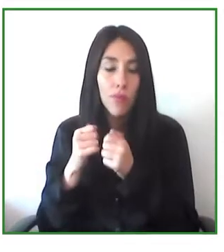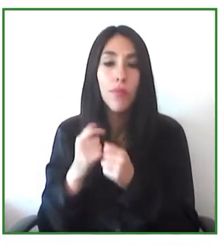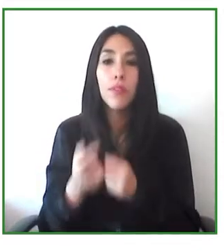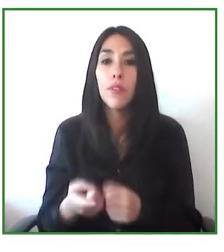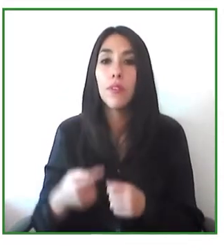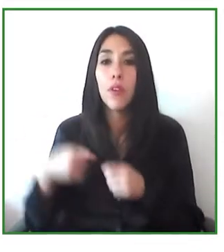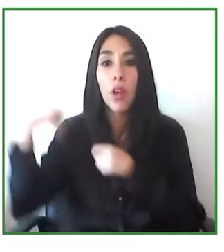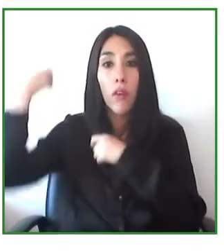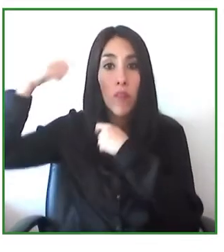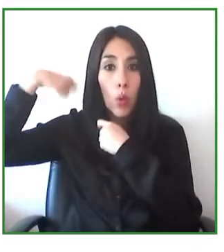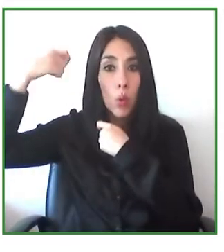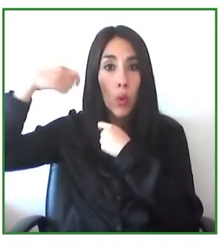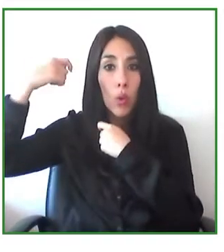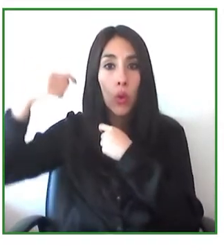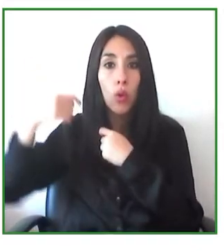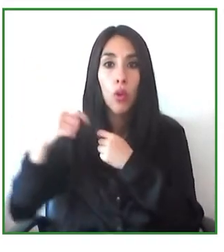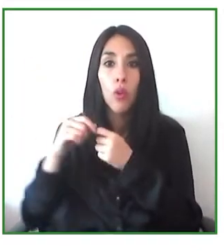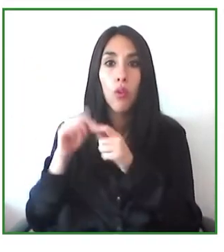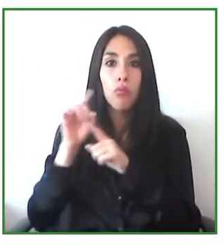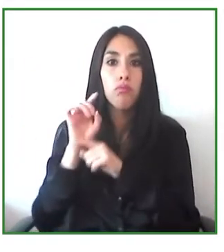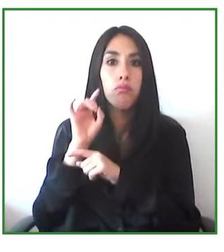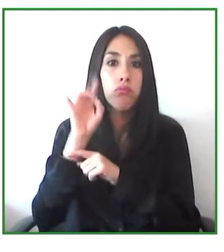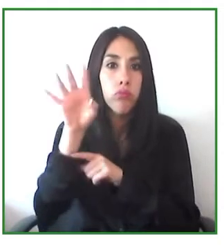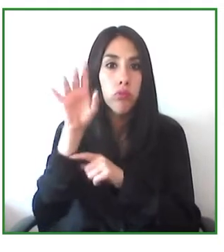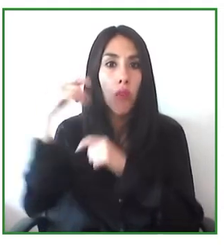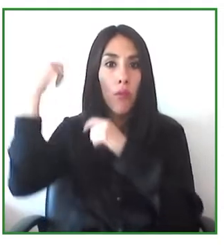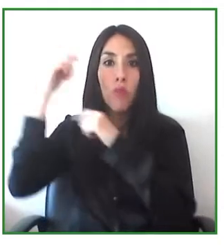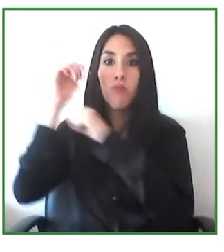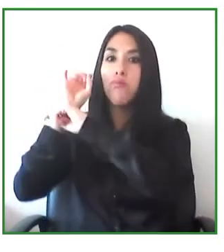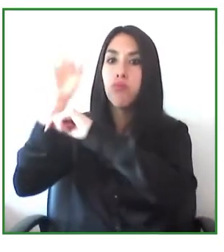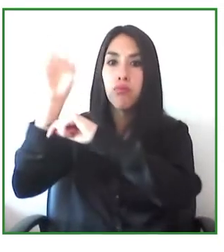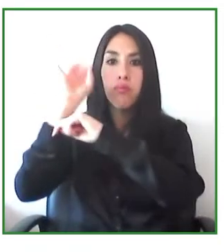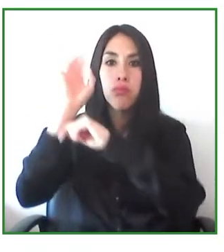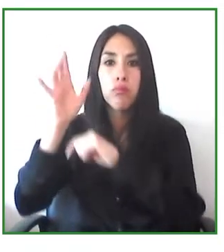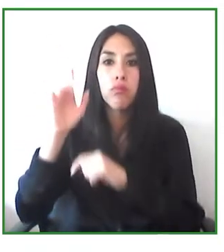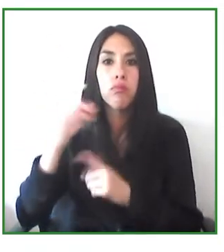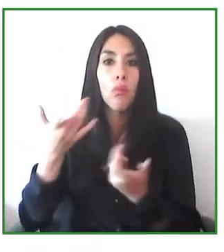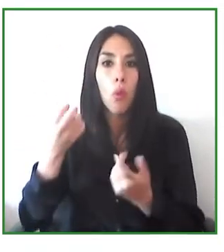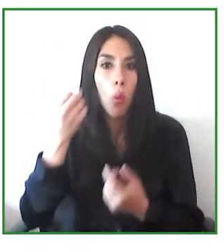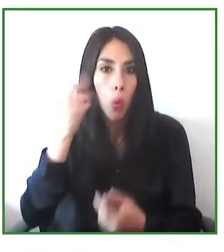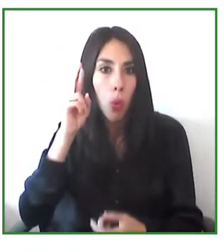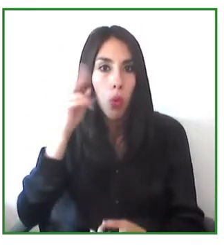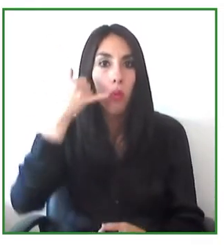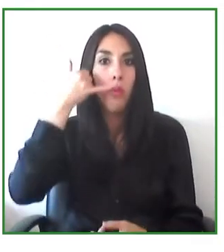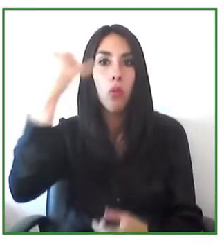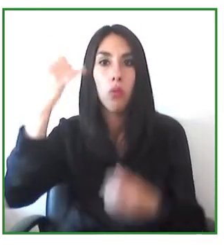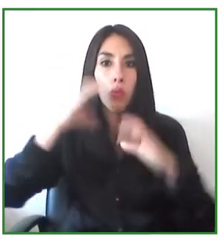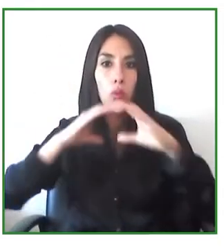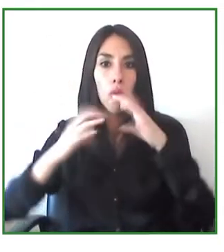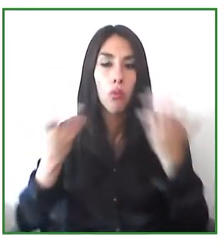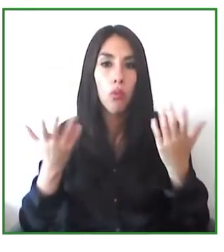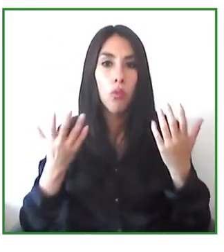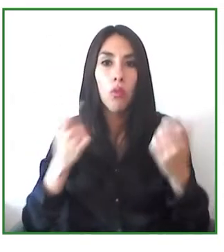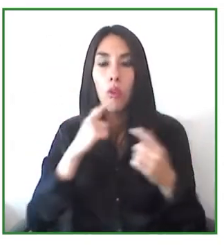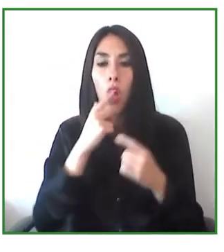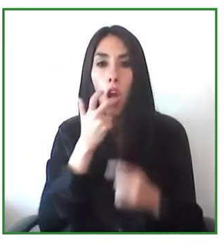oyente puede utilizar el teléfono y comunicarse vía oral. Y hasta ahora, Centro de Relevo